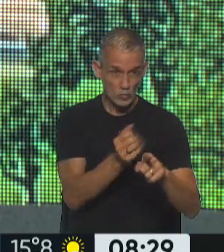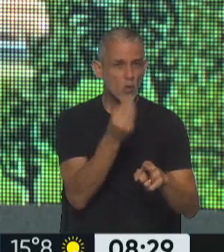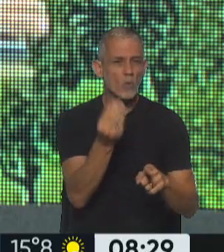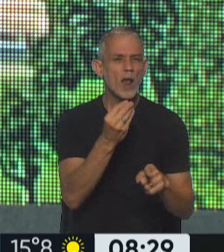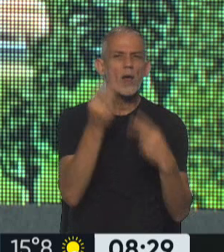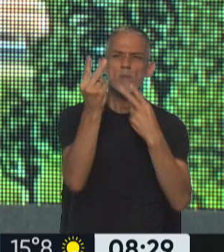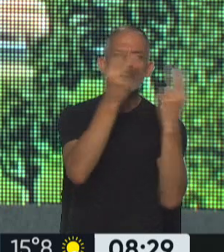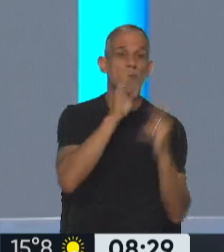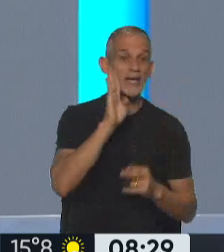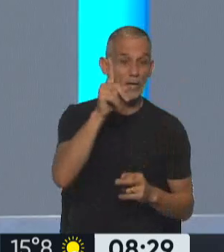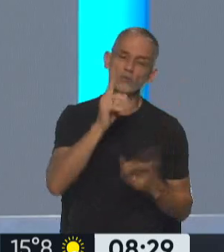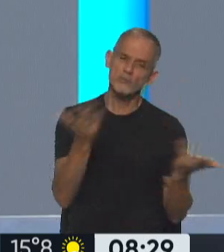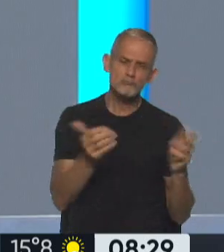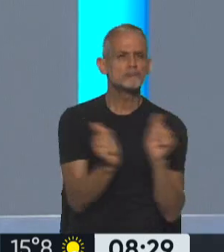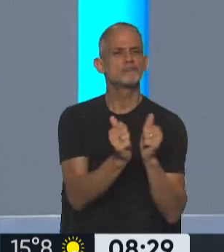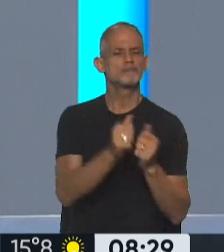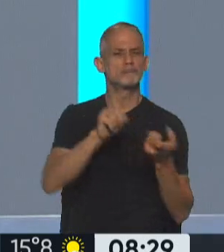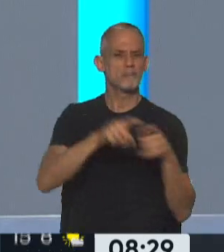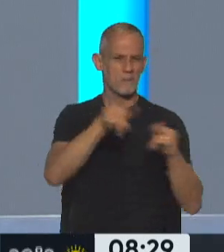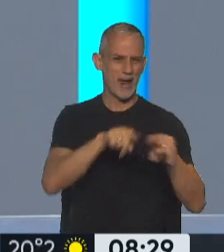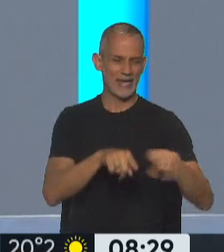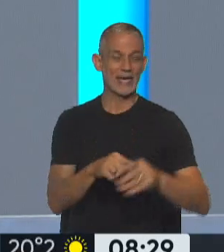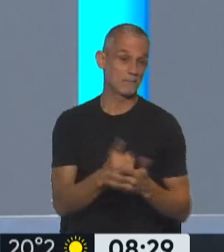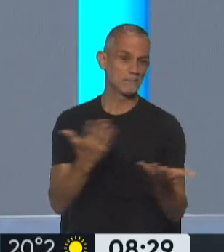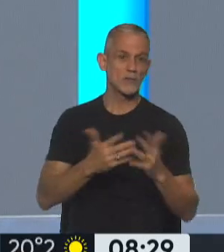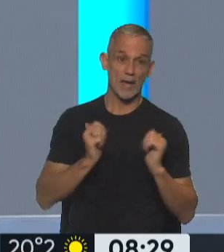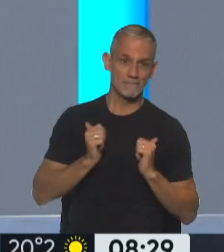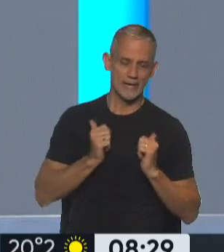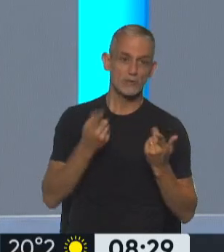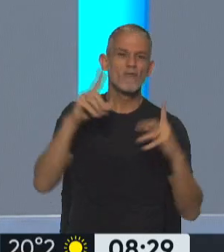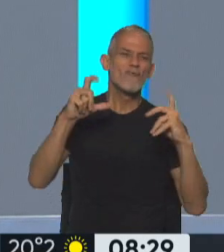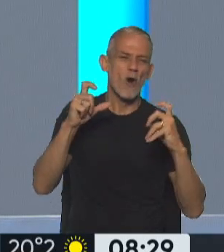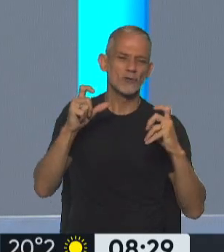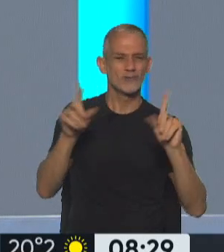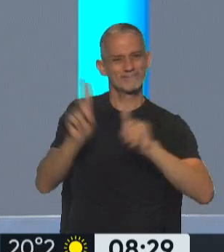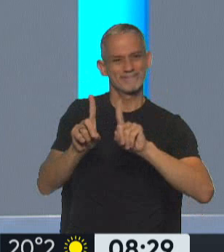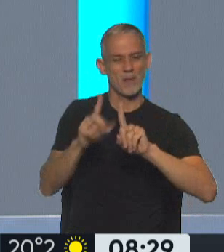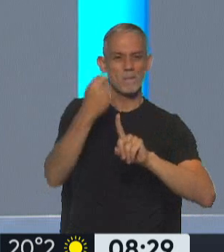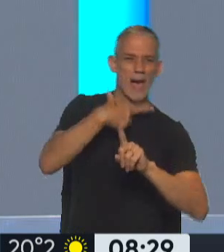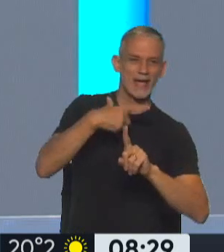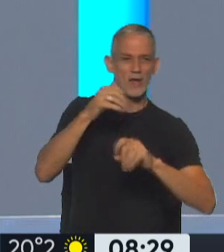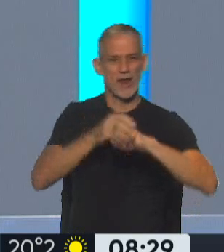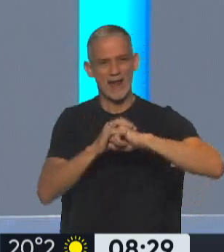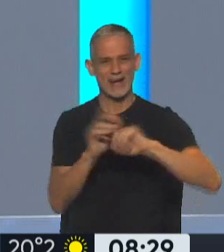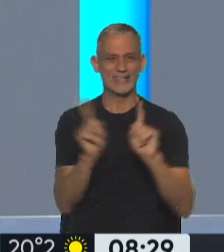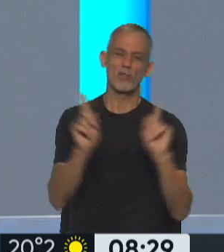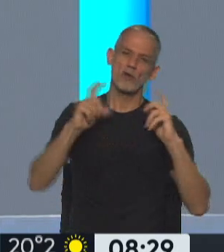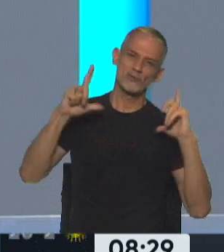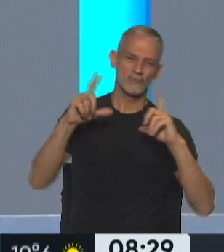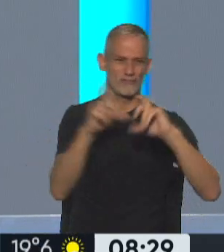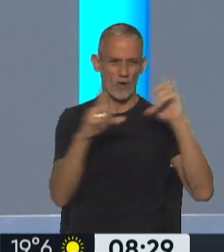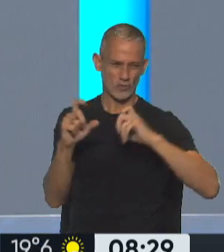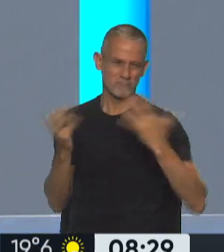en su gira por Estados Unidos Bueno lo cierto Es que se espera mucho por un lado claro ver la foto de Horacio Rodríguez larreta y Mauricio